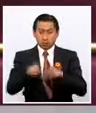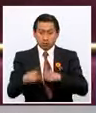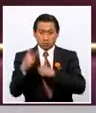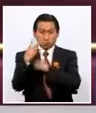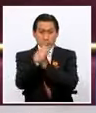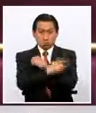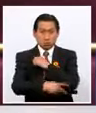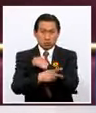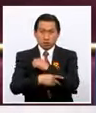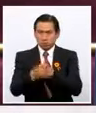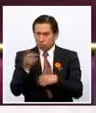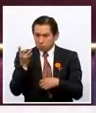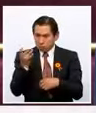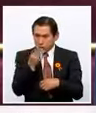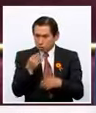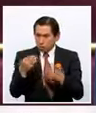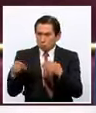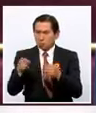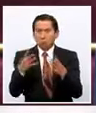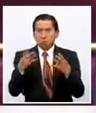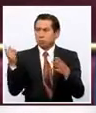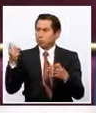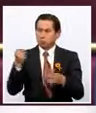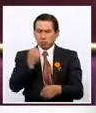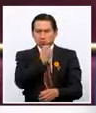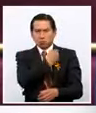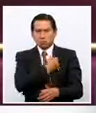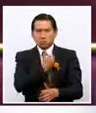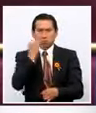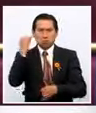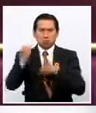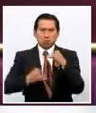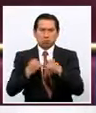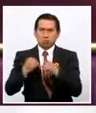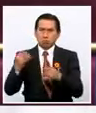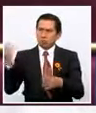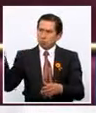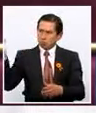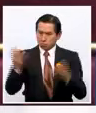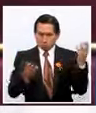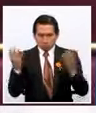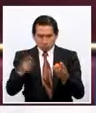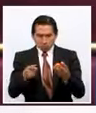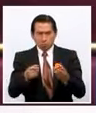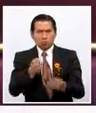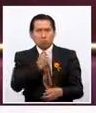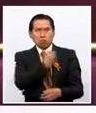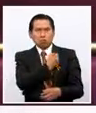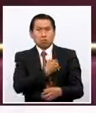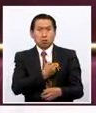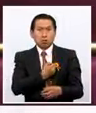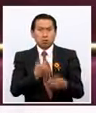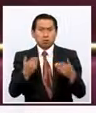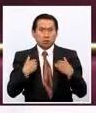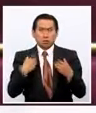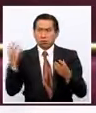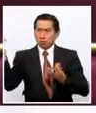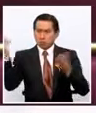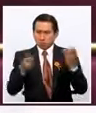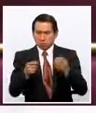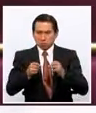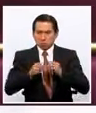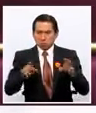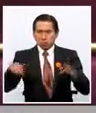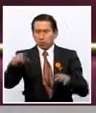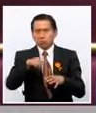y llegan las mafias internacionales y entonces tenemos mafias extranjeras sembrando